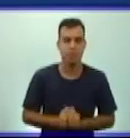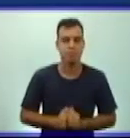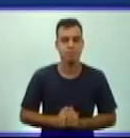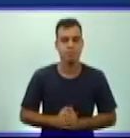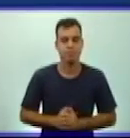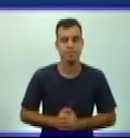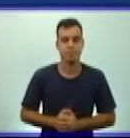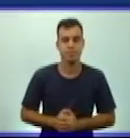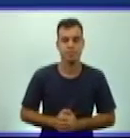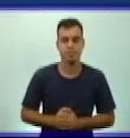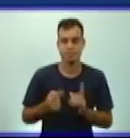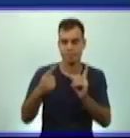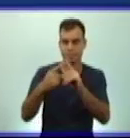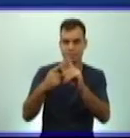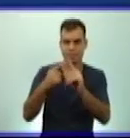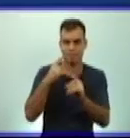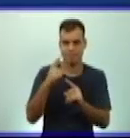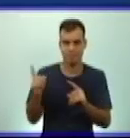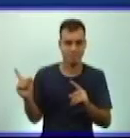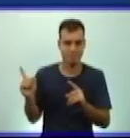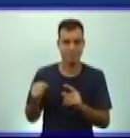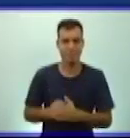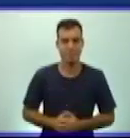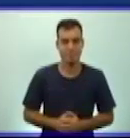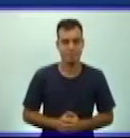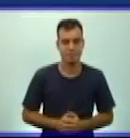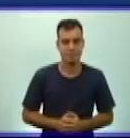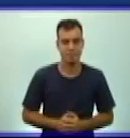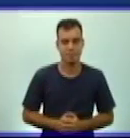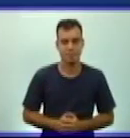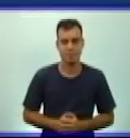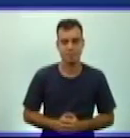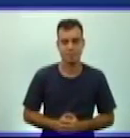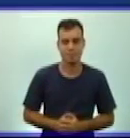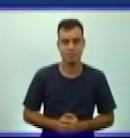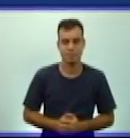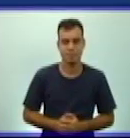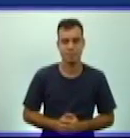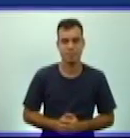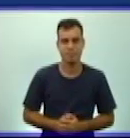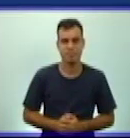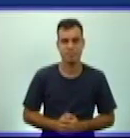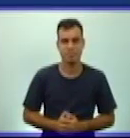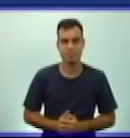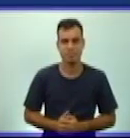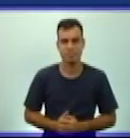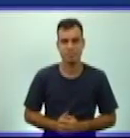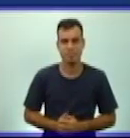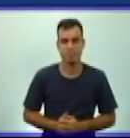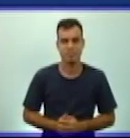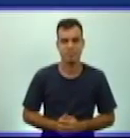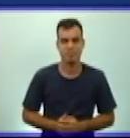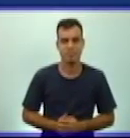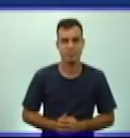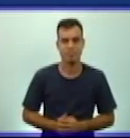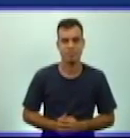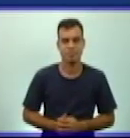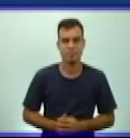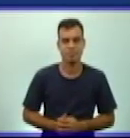posición final e inicial respectivamente que tiene un cuerpo. En este caso, de la posición o del desplazamiento angular es la